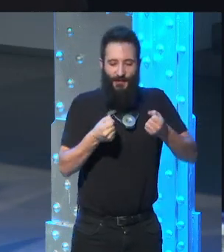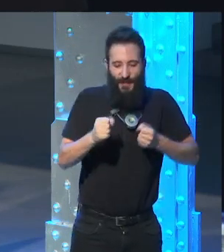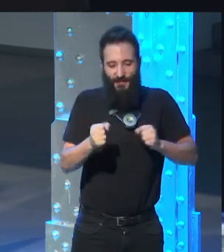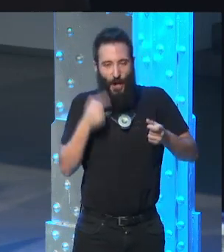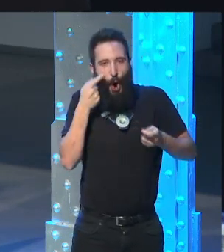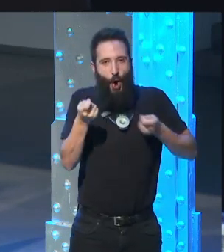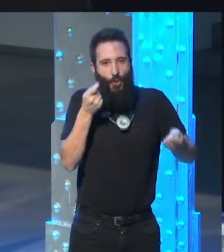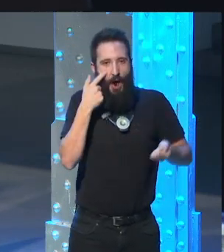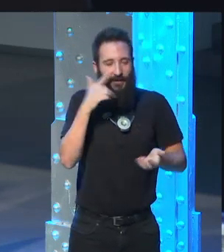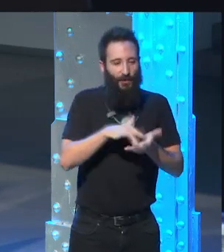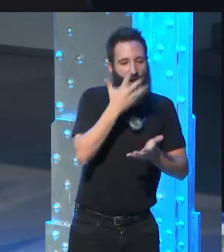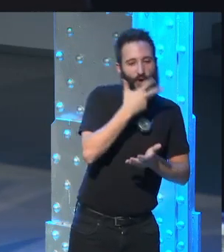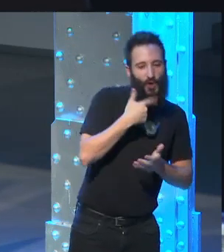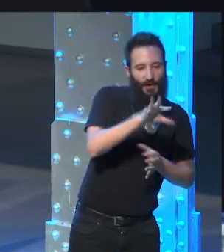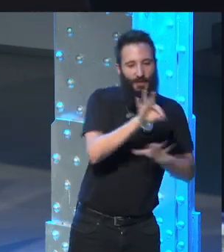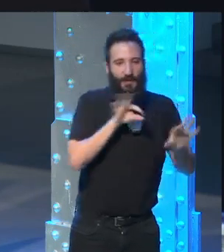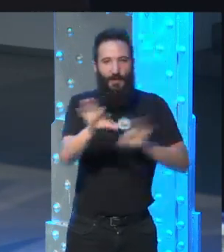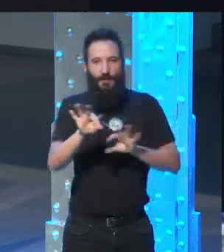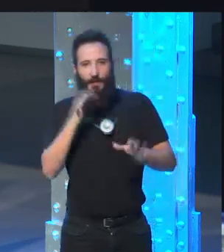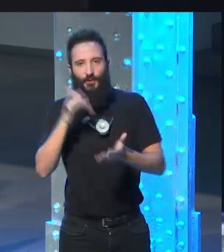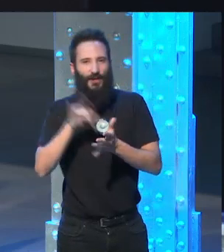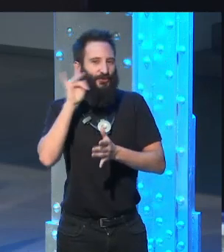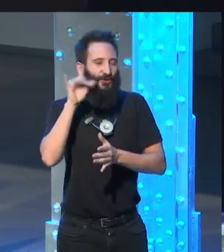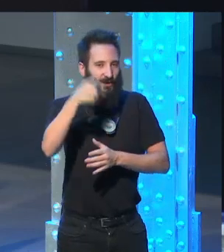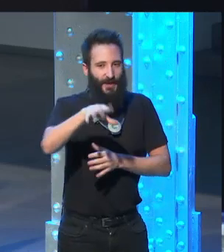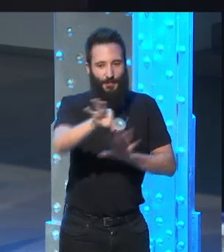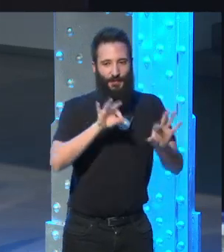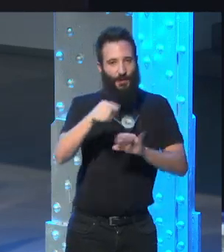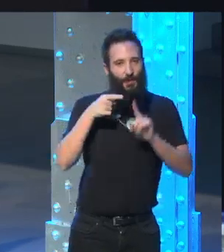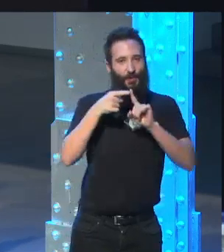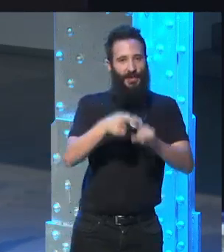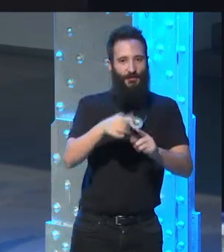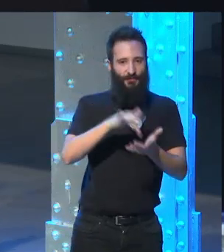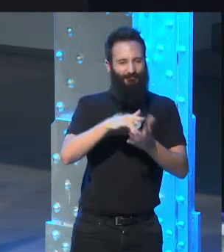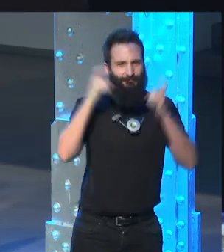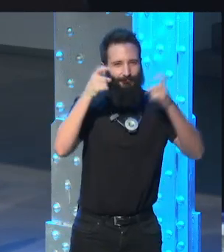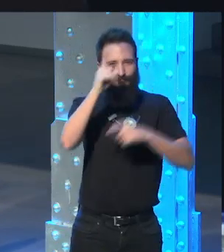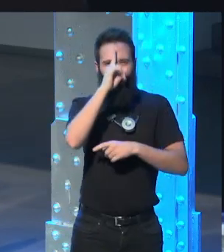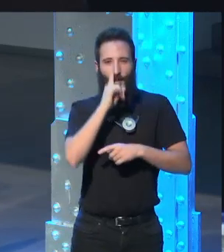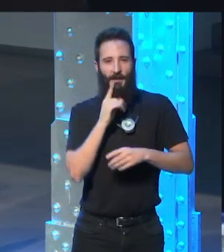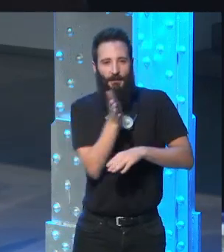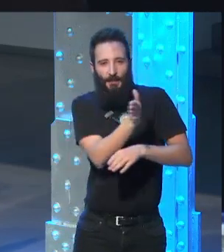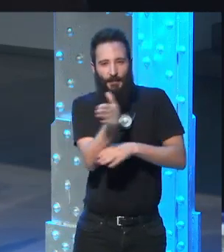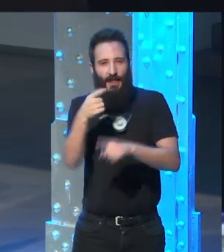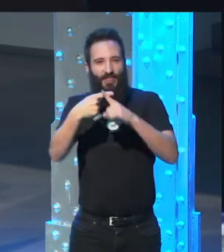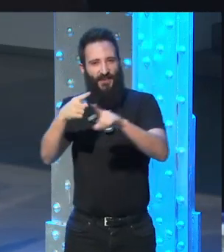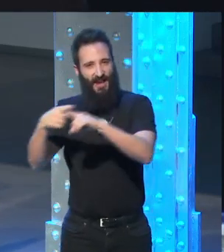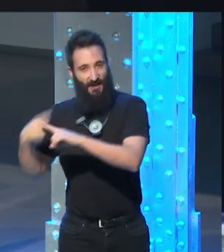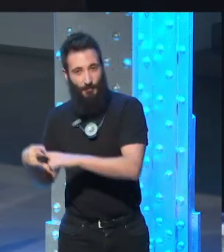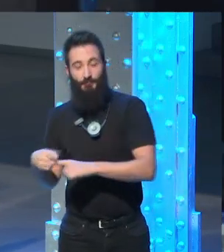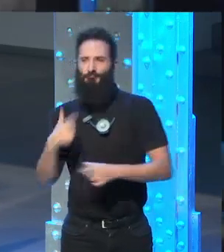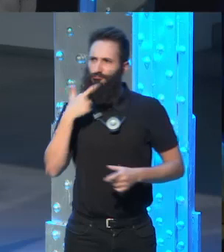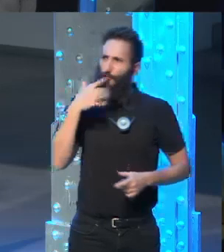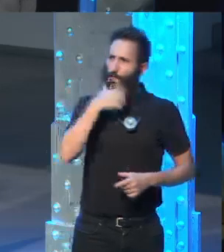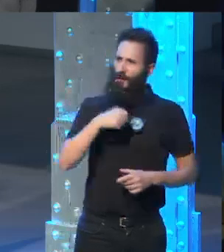puedes elegir los diferentes colores, combinaciones de colores y de sonidos que hay para tratar de visualizar estas similitudes y diferencias. Es muy